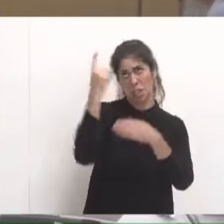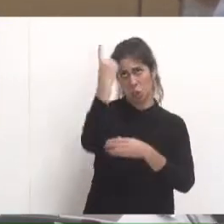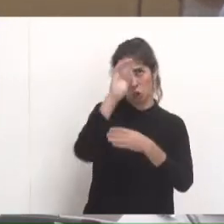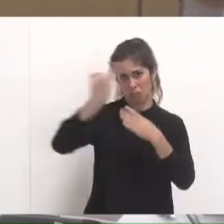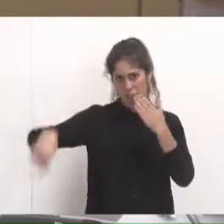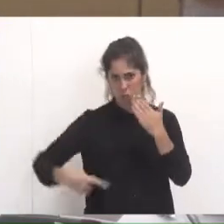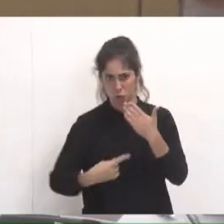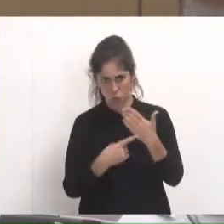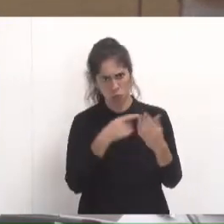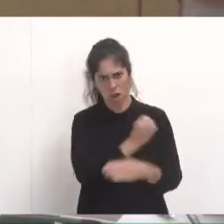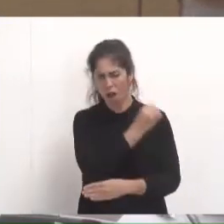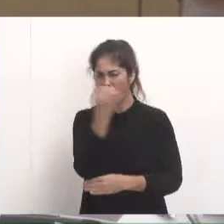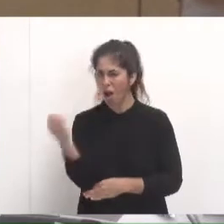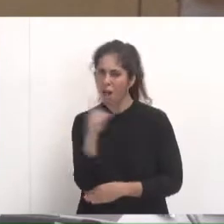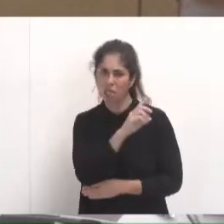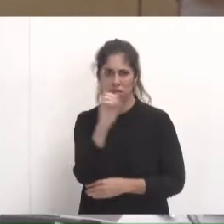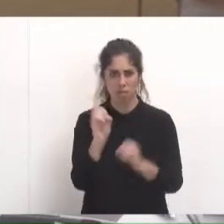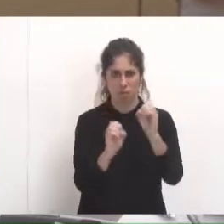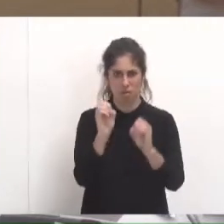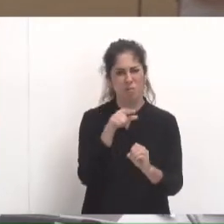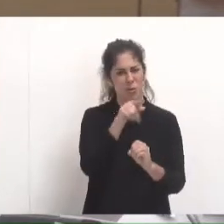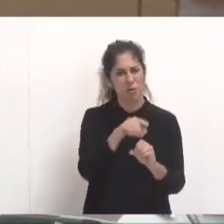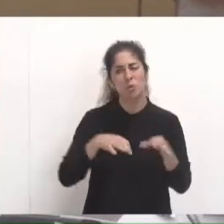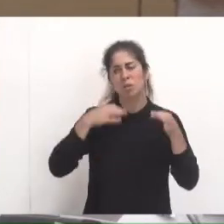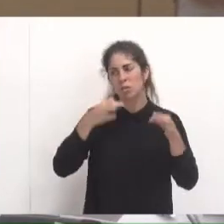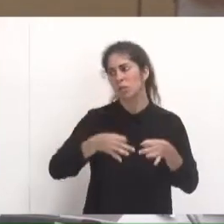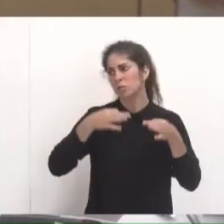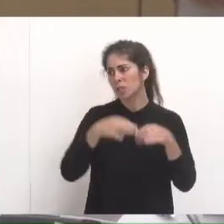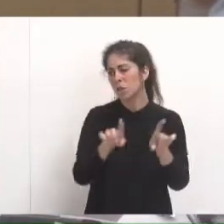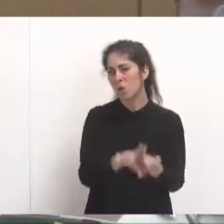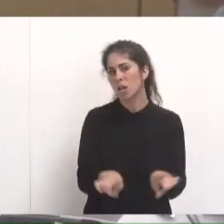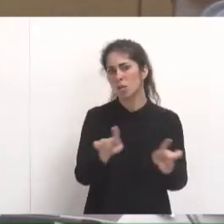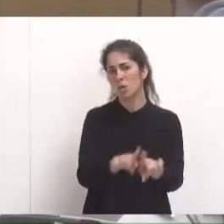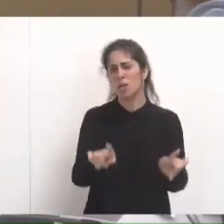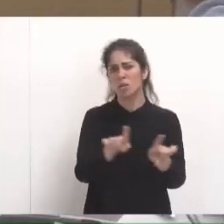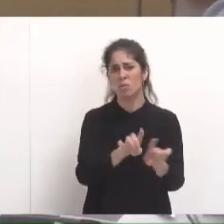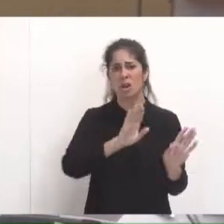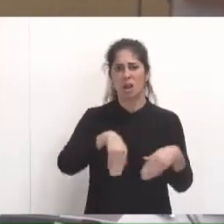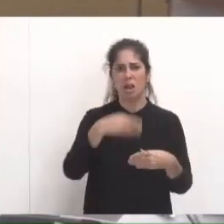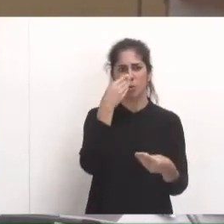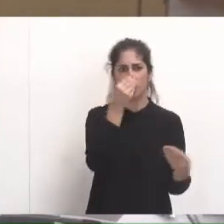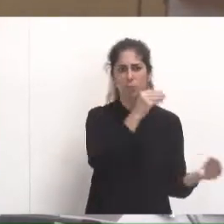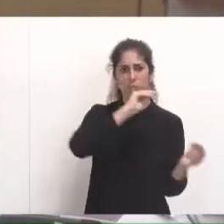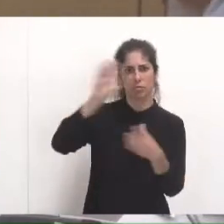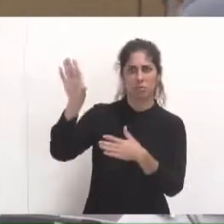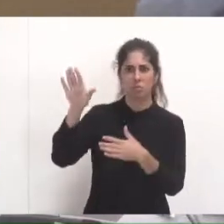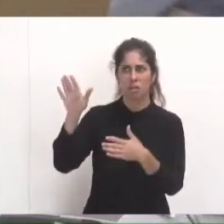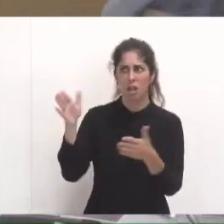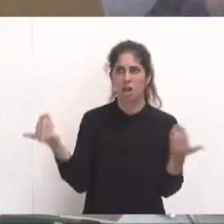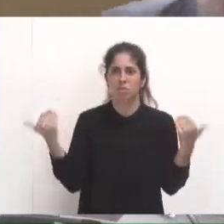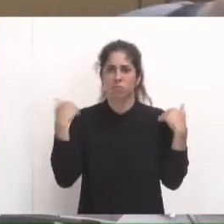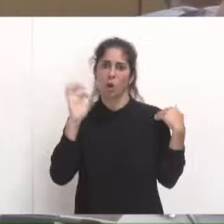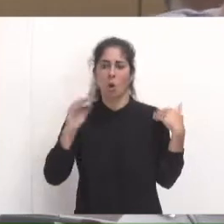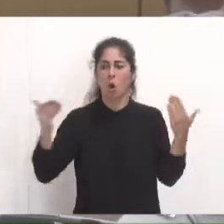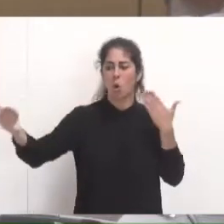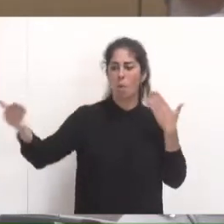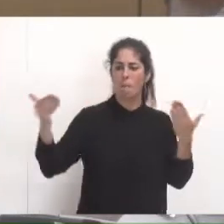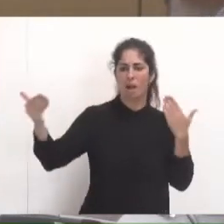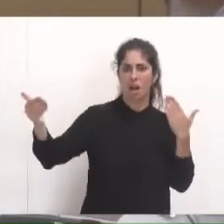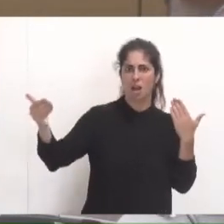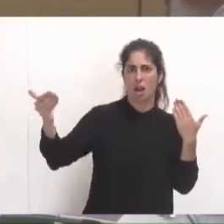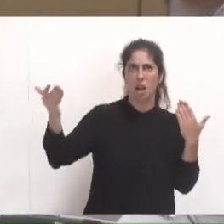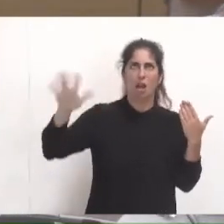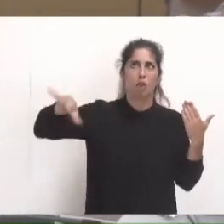usted, siempre es trasladar la responsabilidad o la comparación a otra parte, ¿no? A